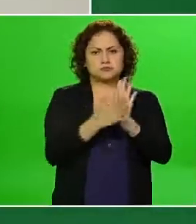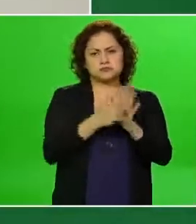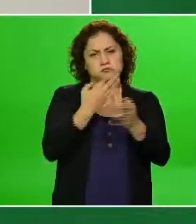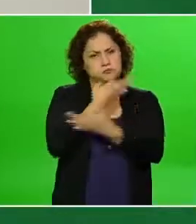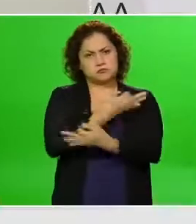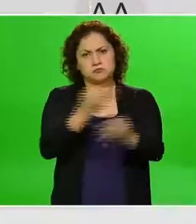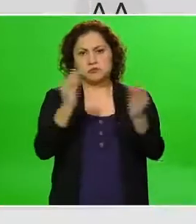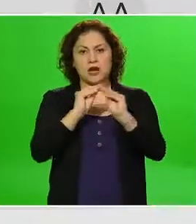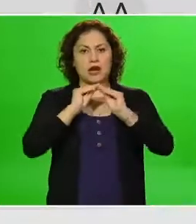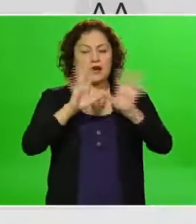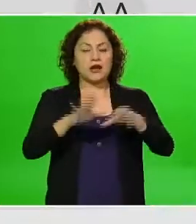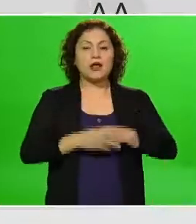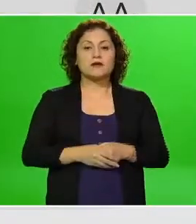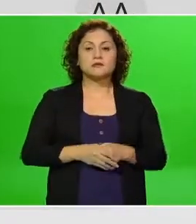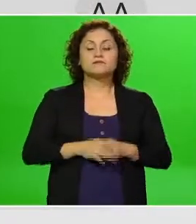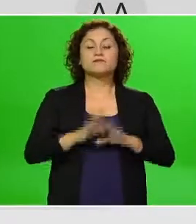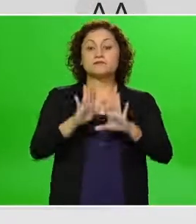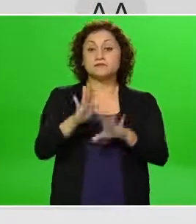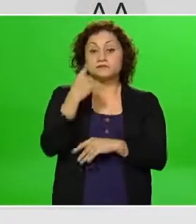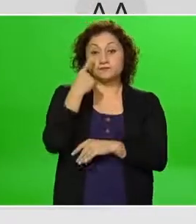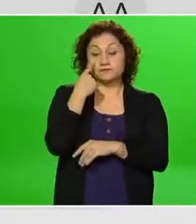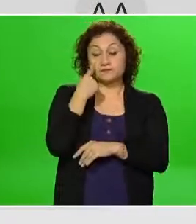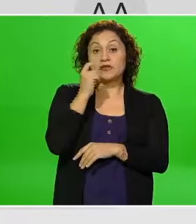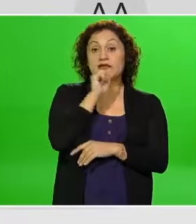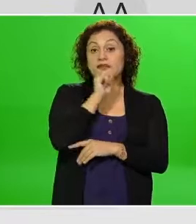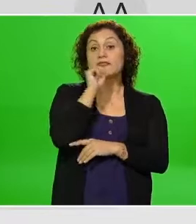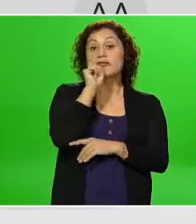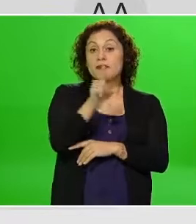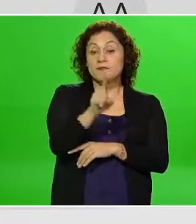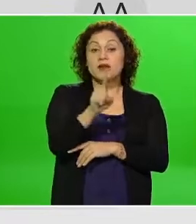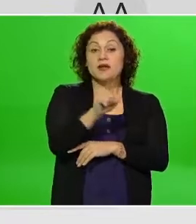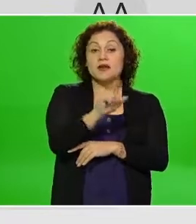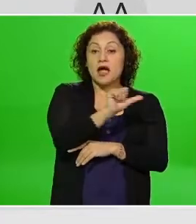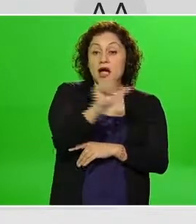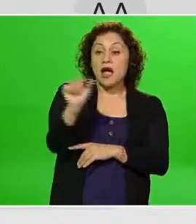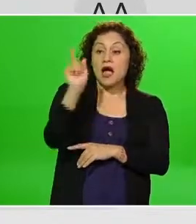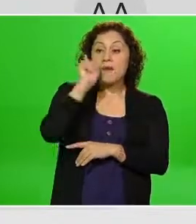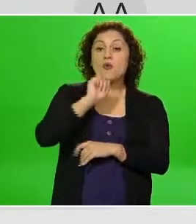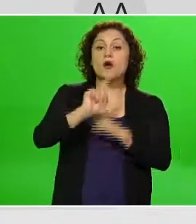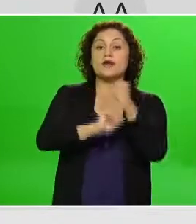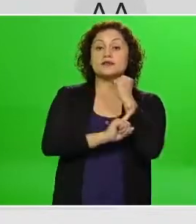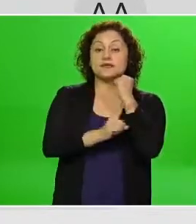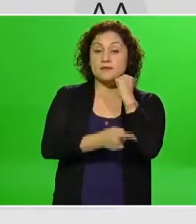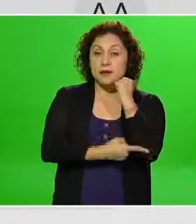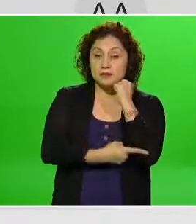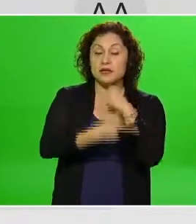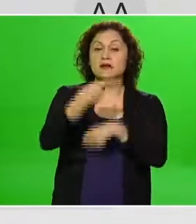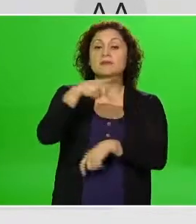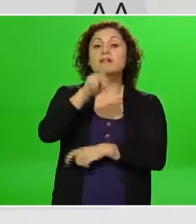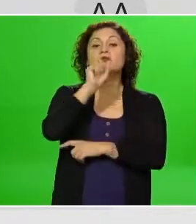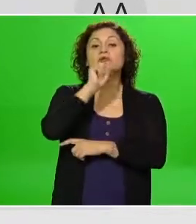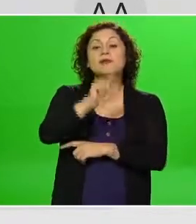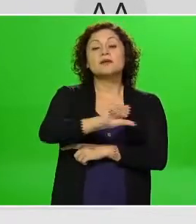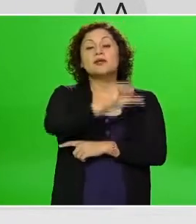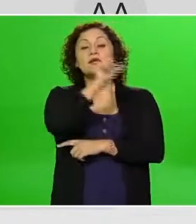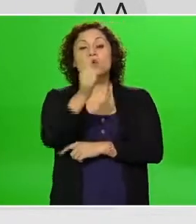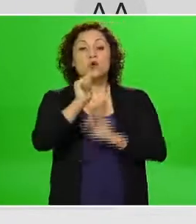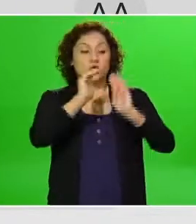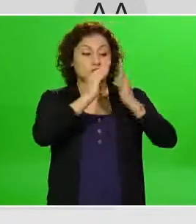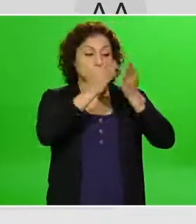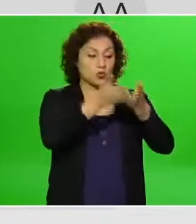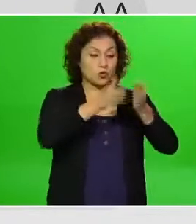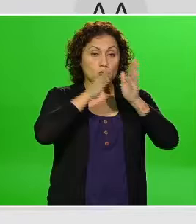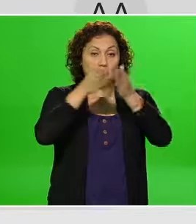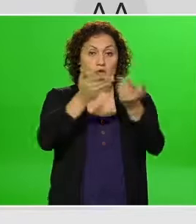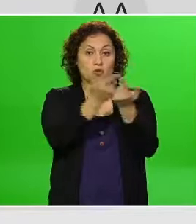un elemento más solamente es considerar, no solo para las mujeres embarazadas, sino para todo el grupo que está en seguimiento.